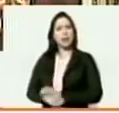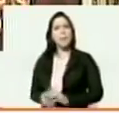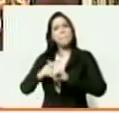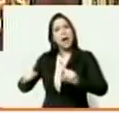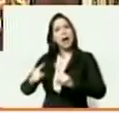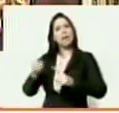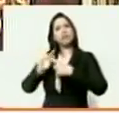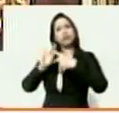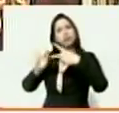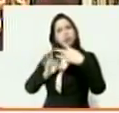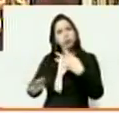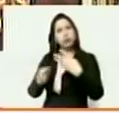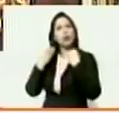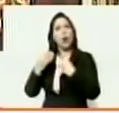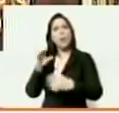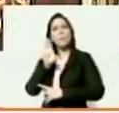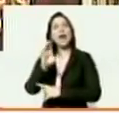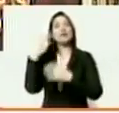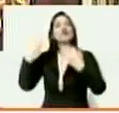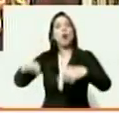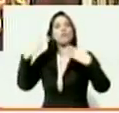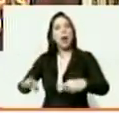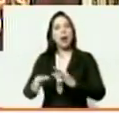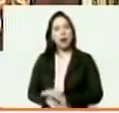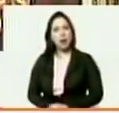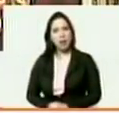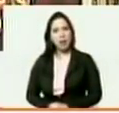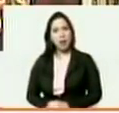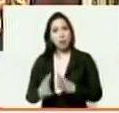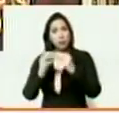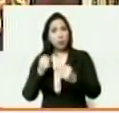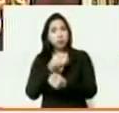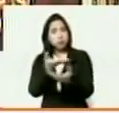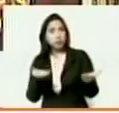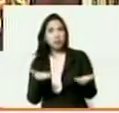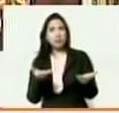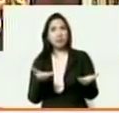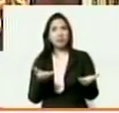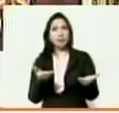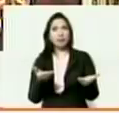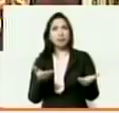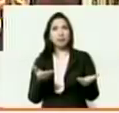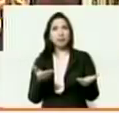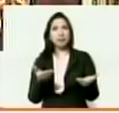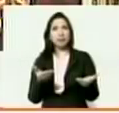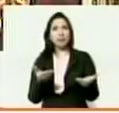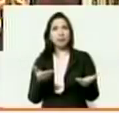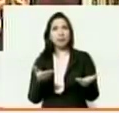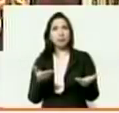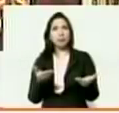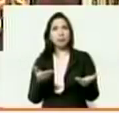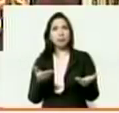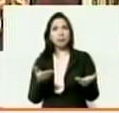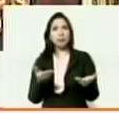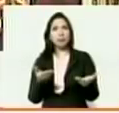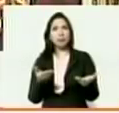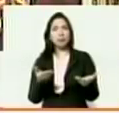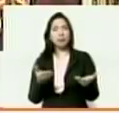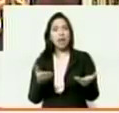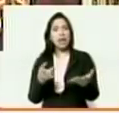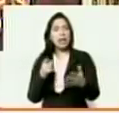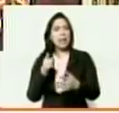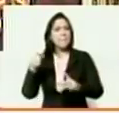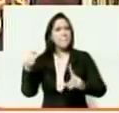su funcionamiento como país normal. Y todo esto viola flagrantemente